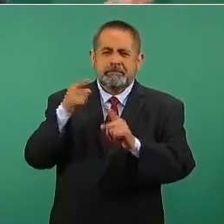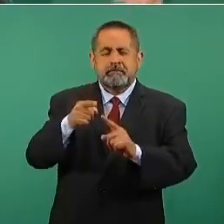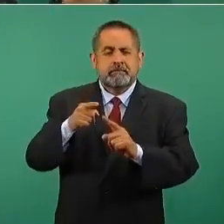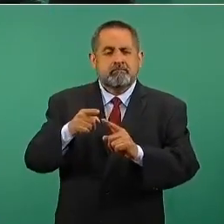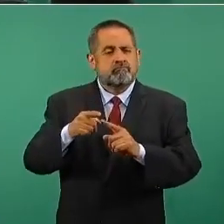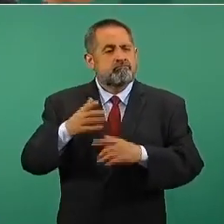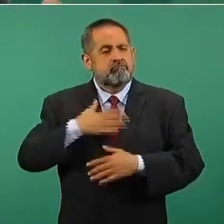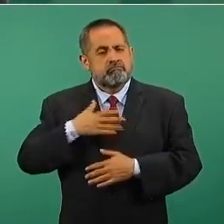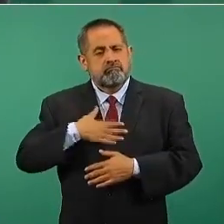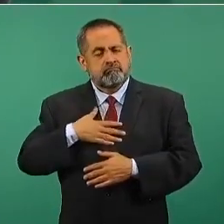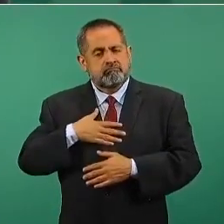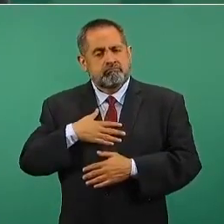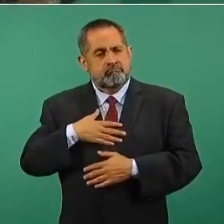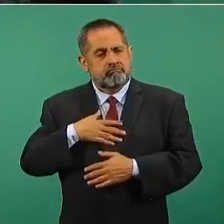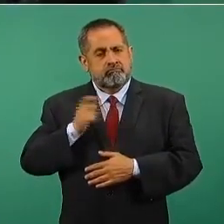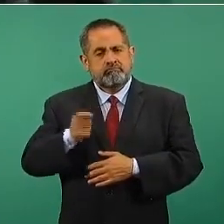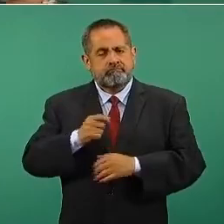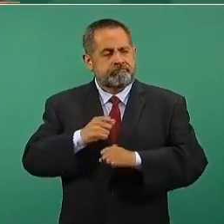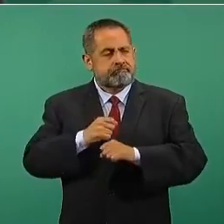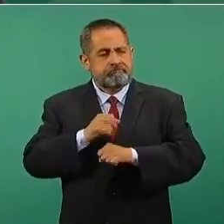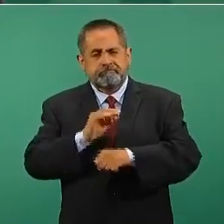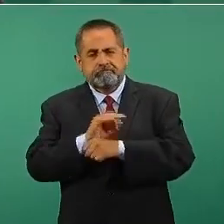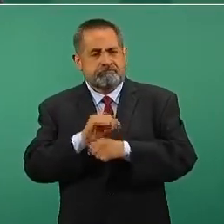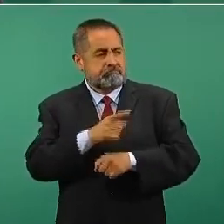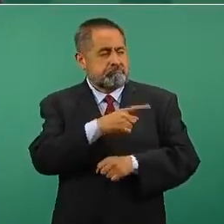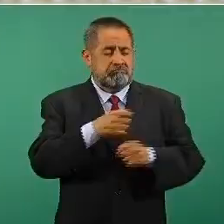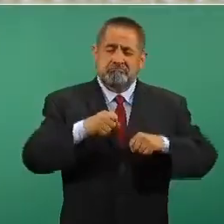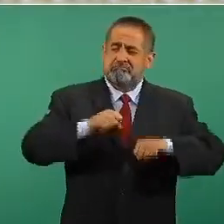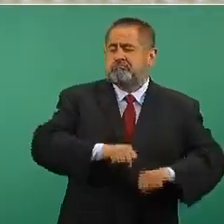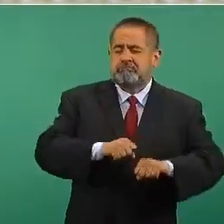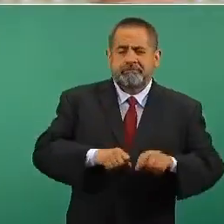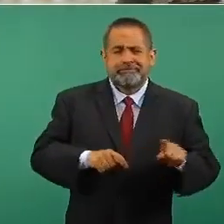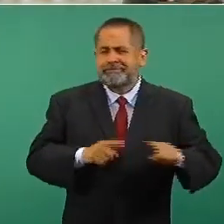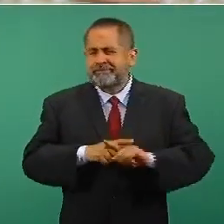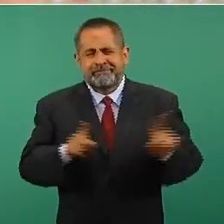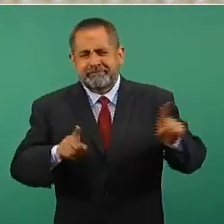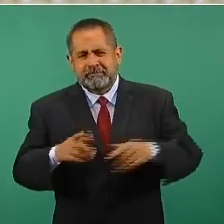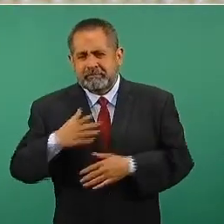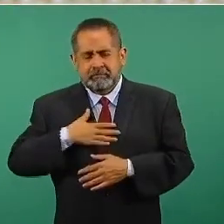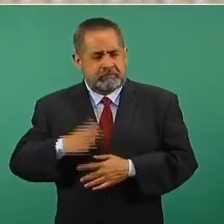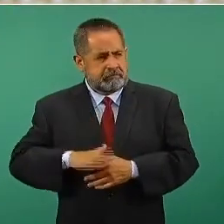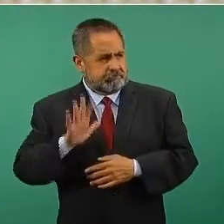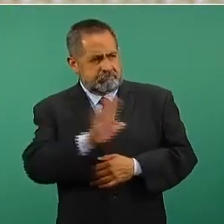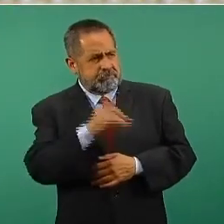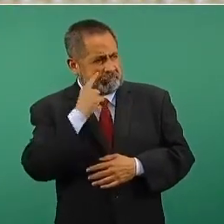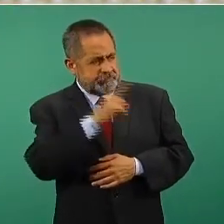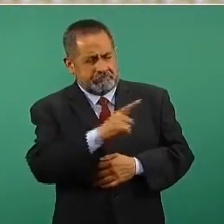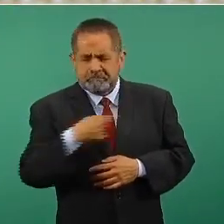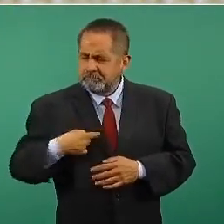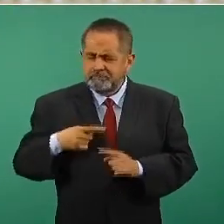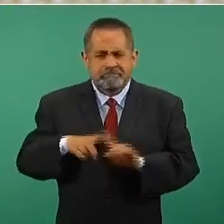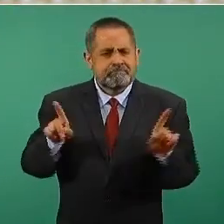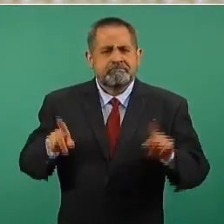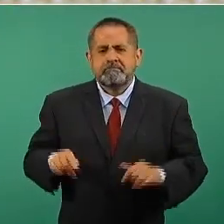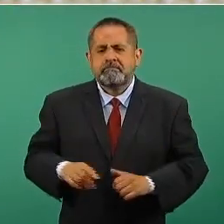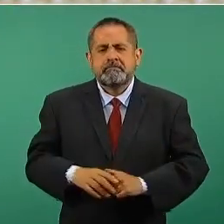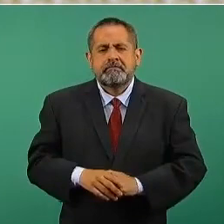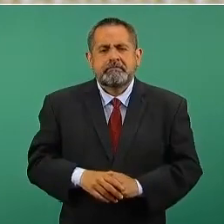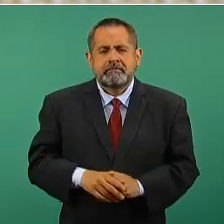principal defensa ante el autoritarismo. Ese es nuestro escudo.